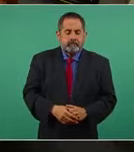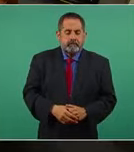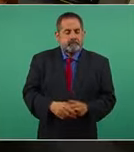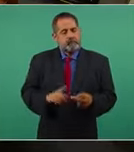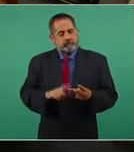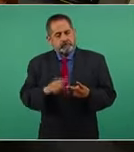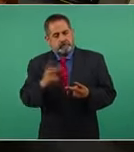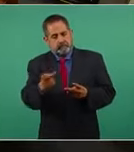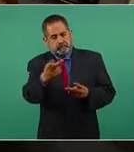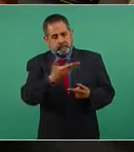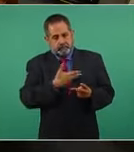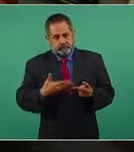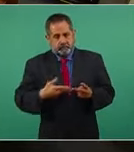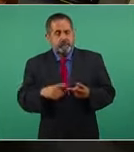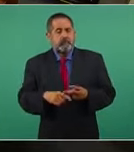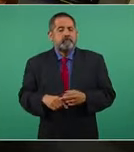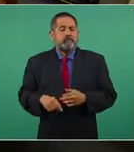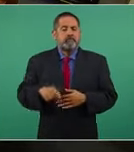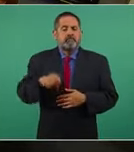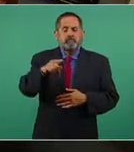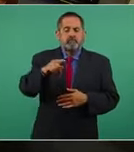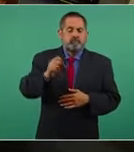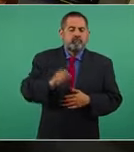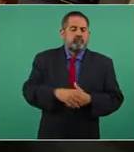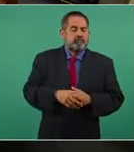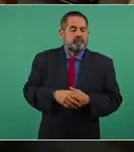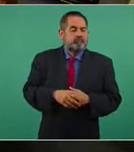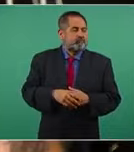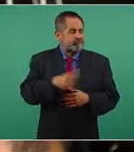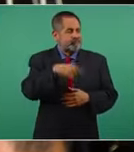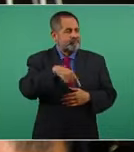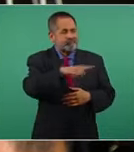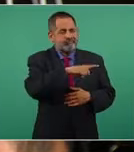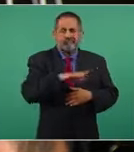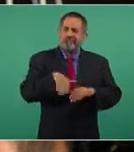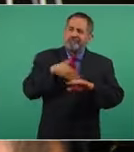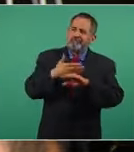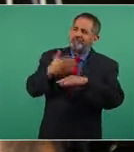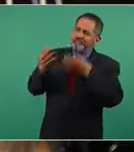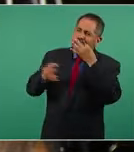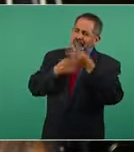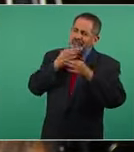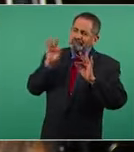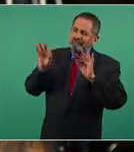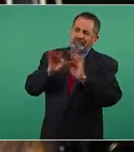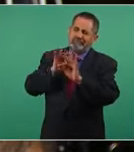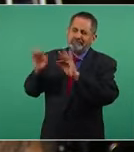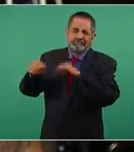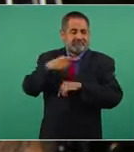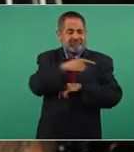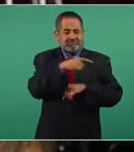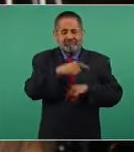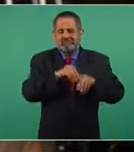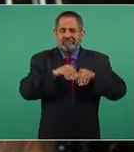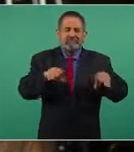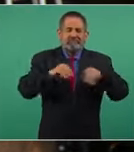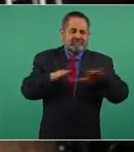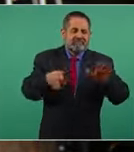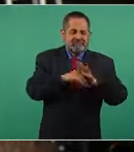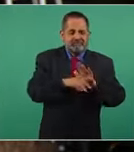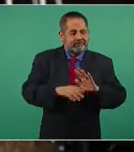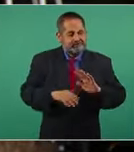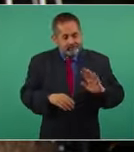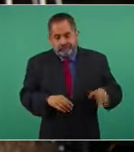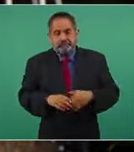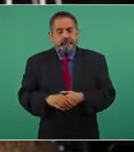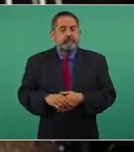Presidente, además de la campaña de desprestigio y desinformación señalada por usted, ¿qué tanto pesó